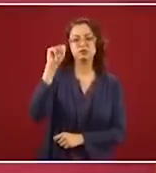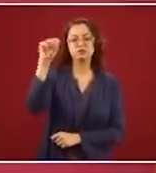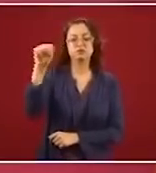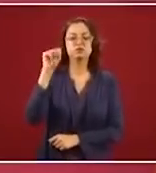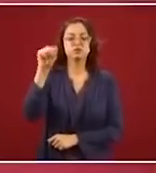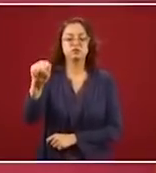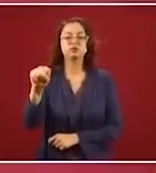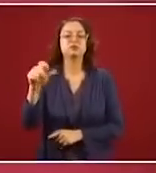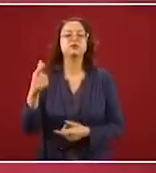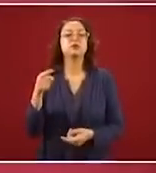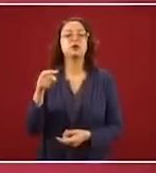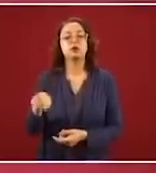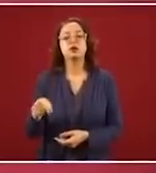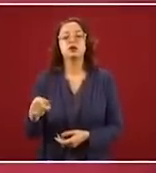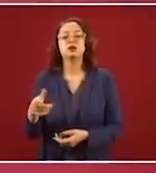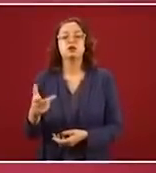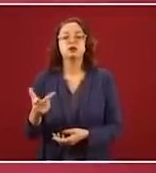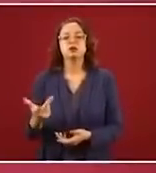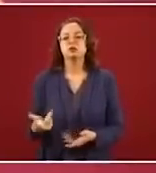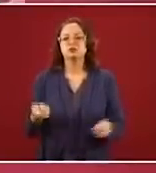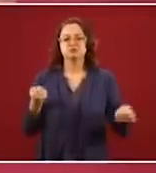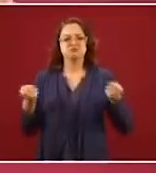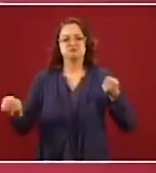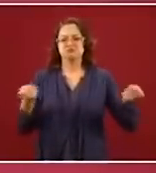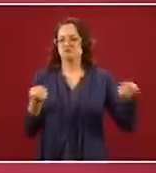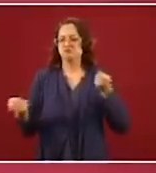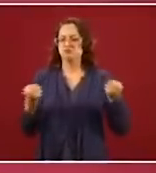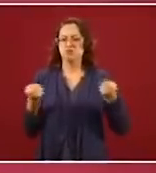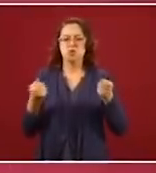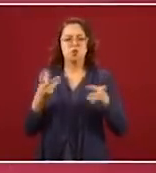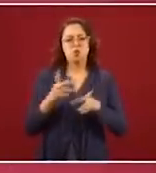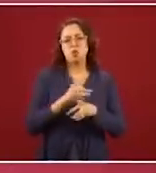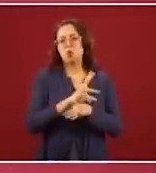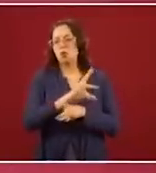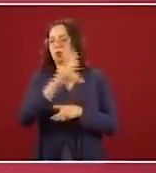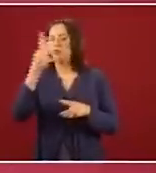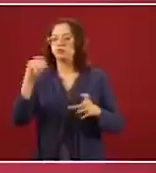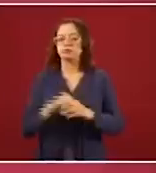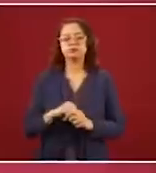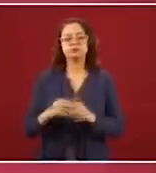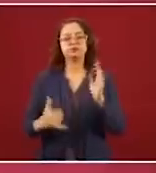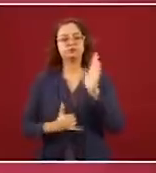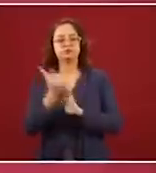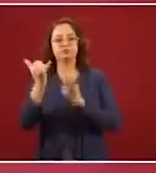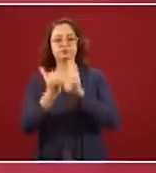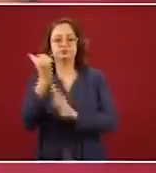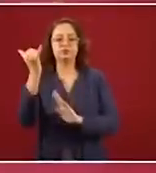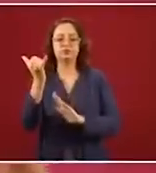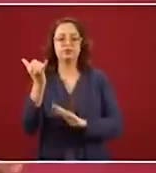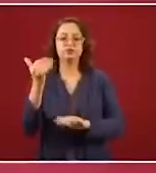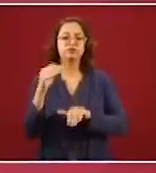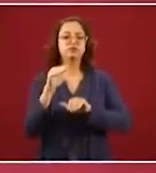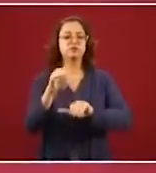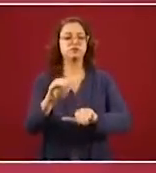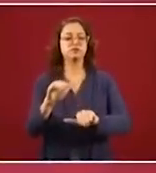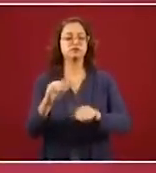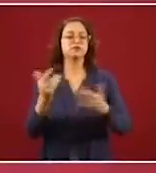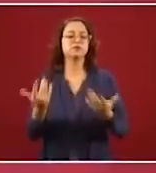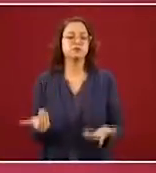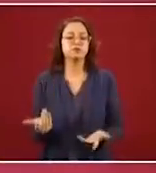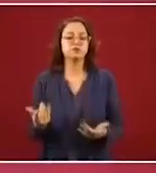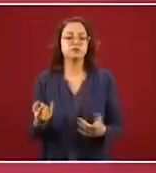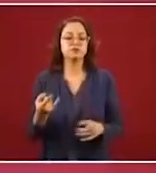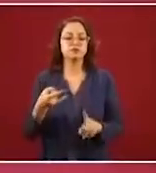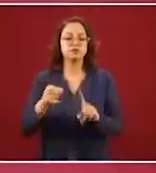acarreos, tenía el control completo de la obra, de las puertas de donde